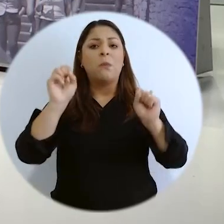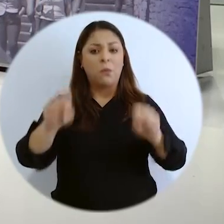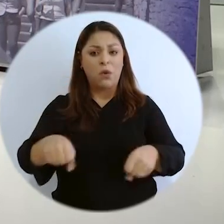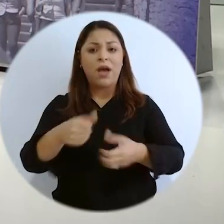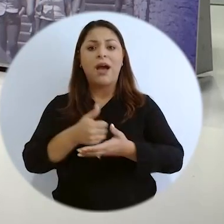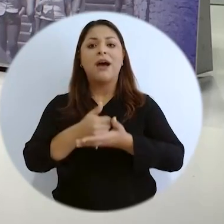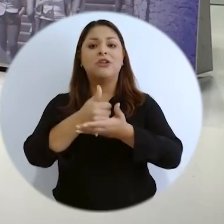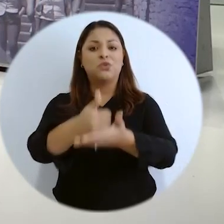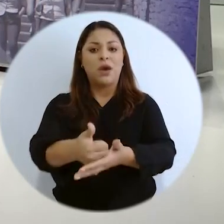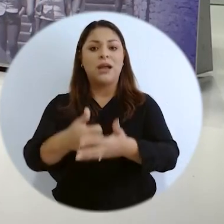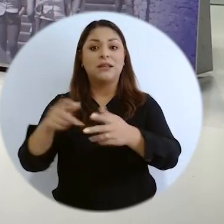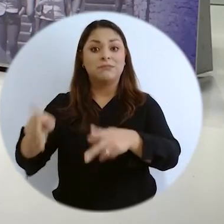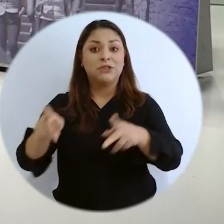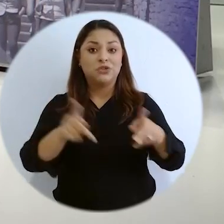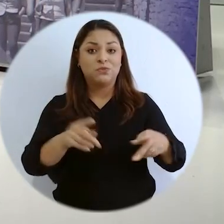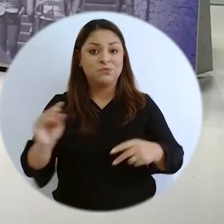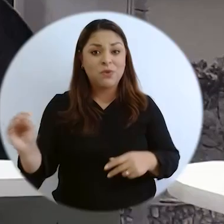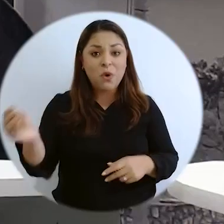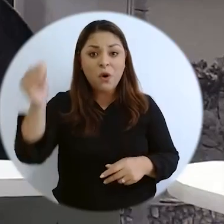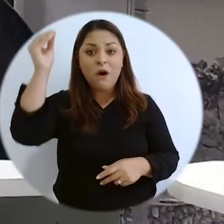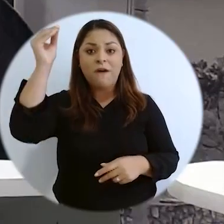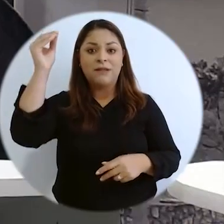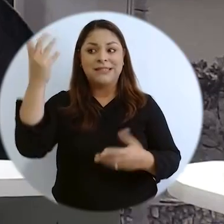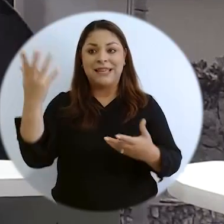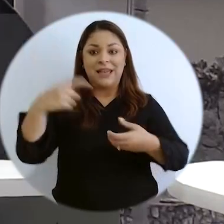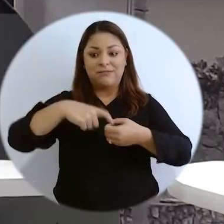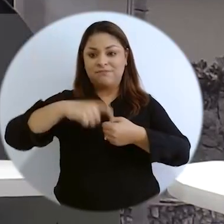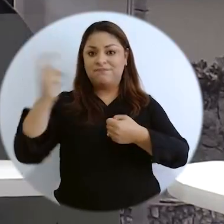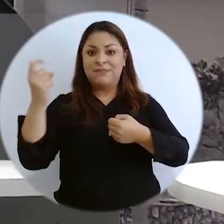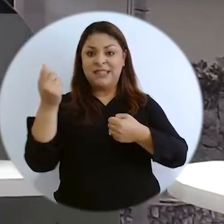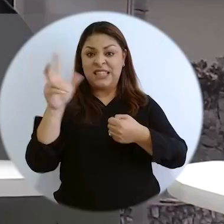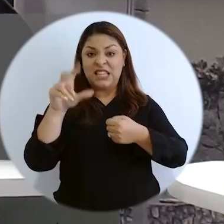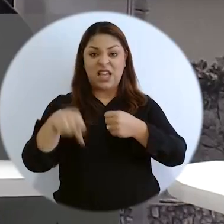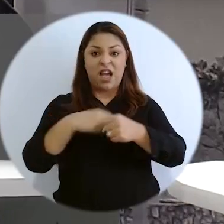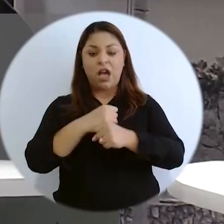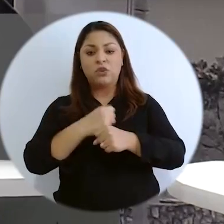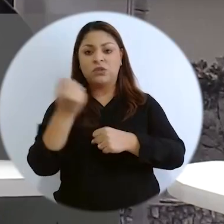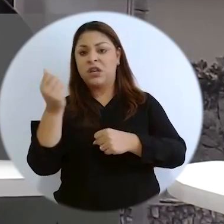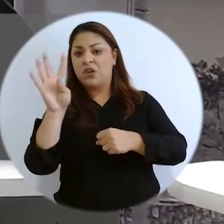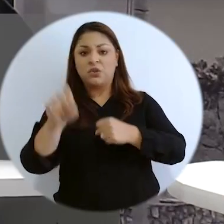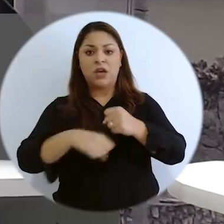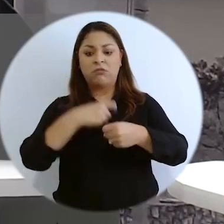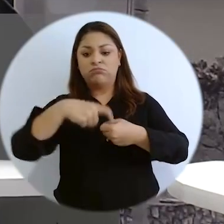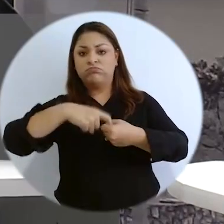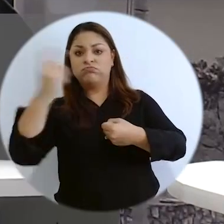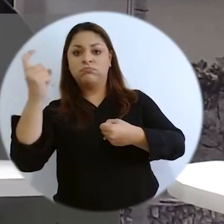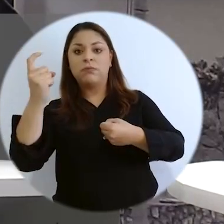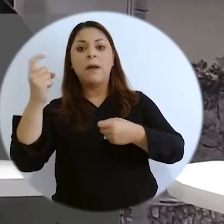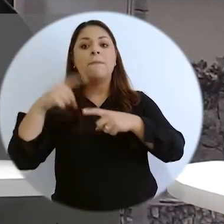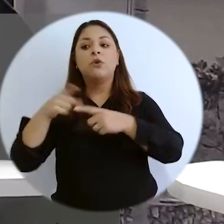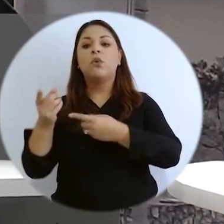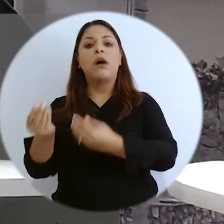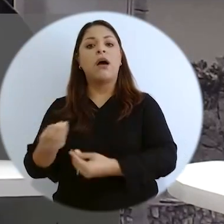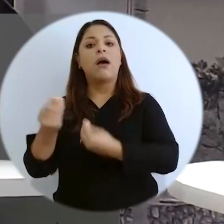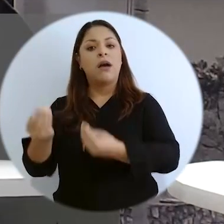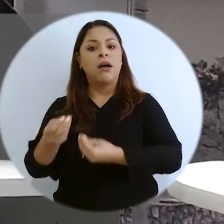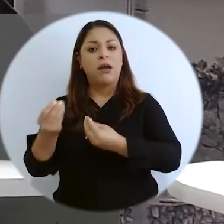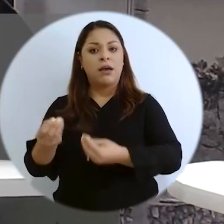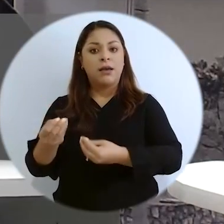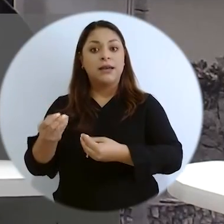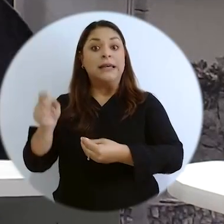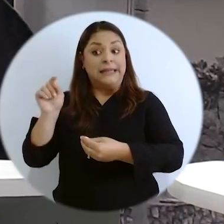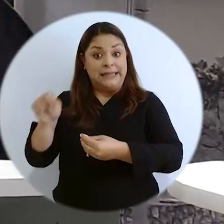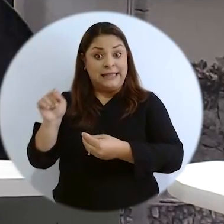único que puede salvar a estas personas jóvenes que salen a los 13, 14 años del sistema educativo, pero nos